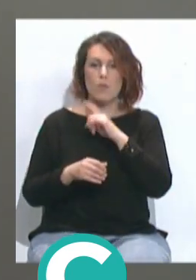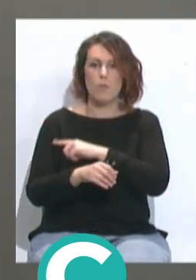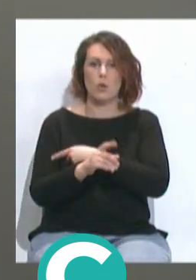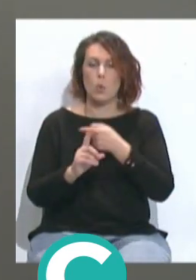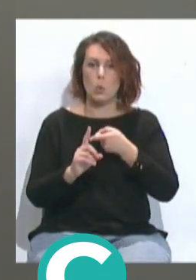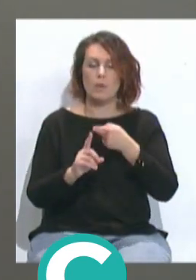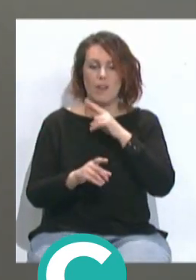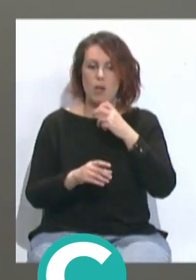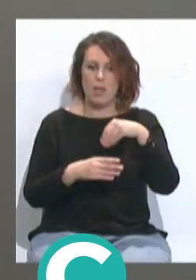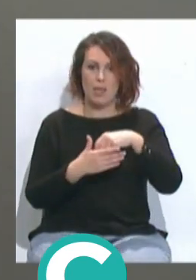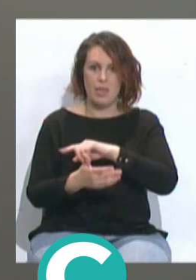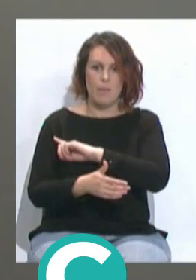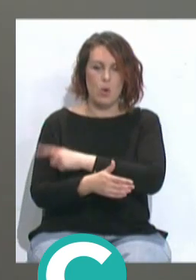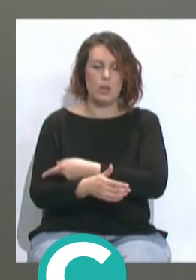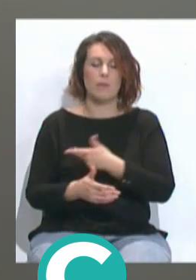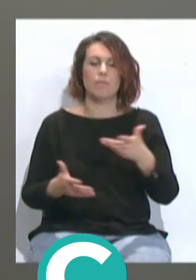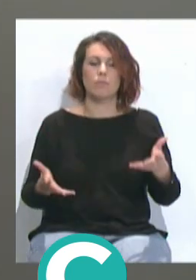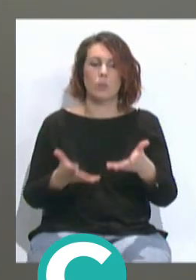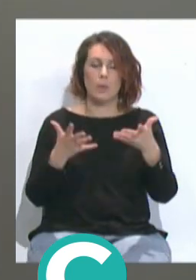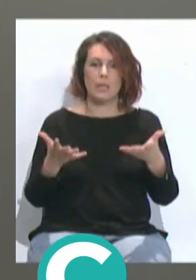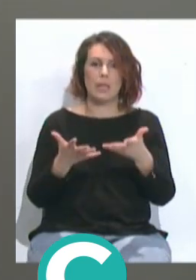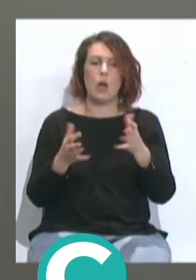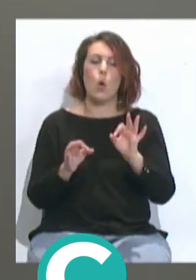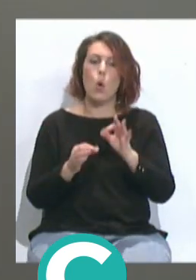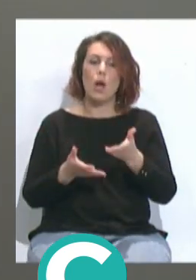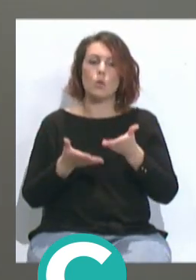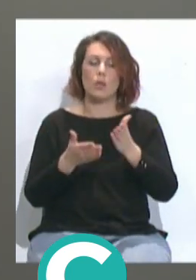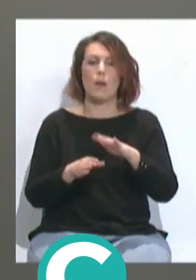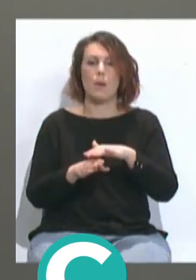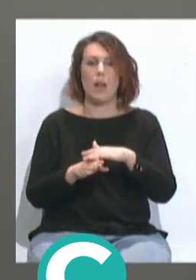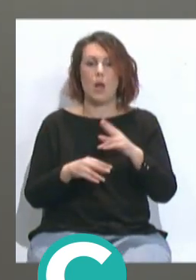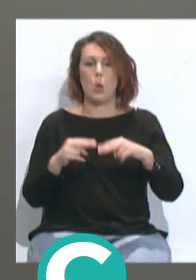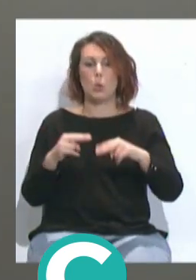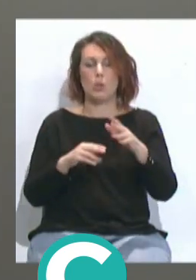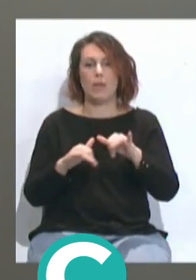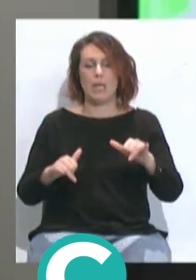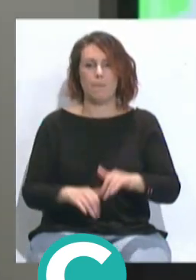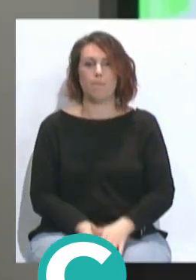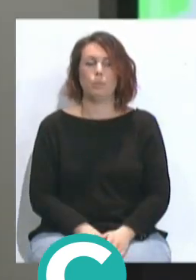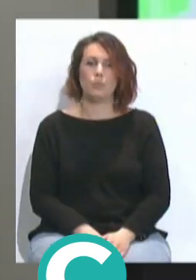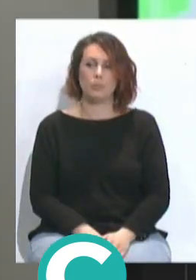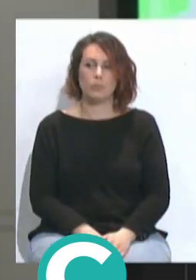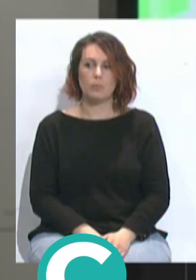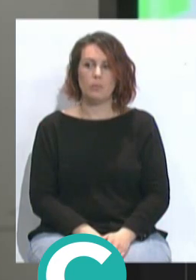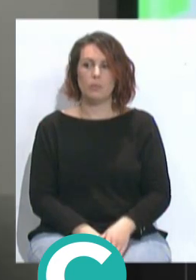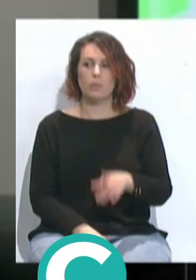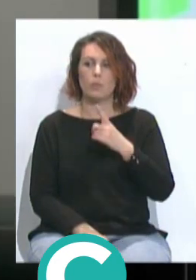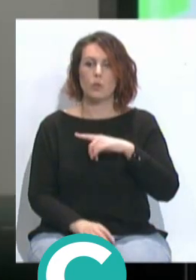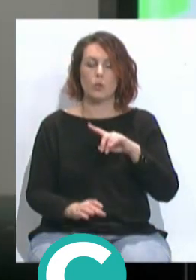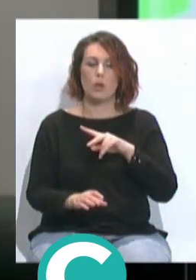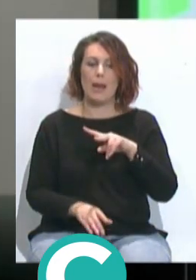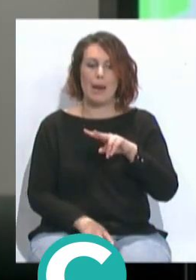valores del deporte pues fomenta o contribuye a construir Bahía fijamos el